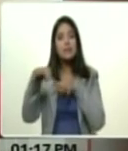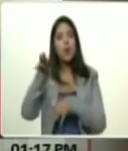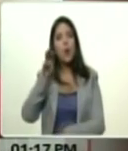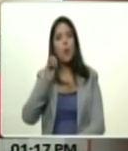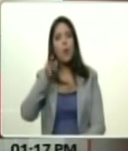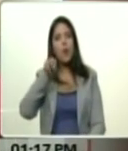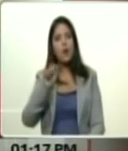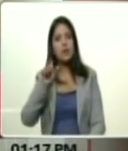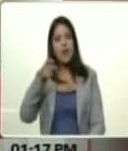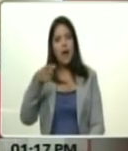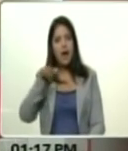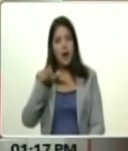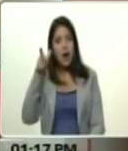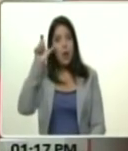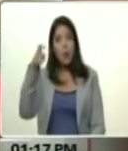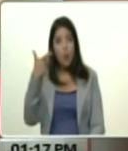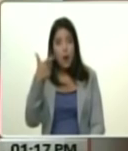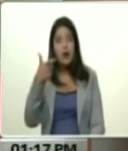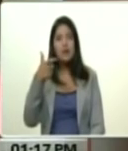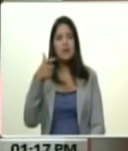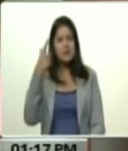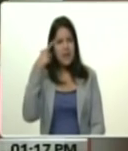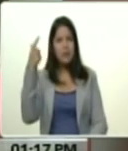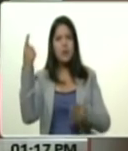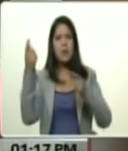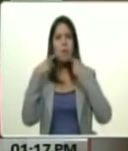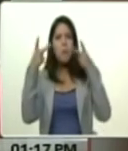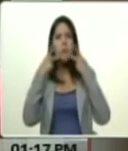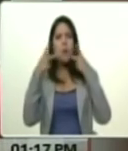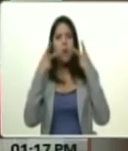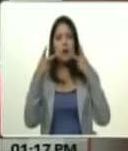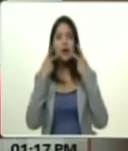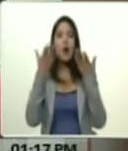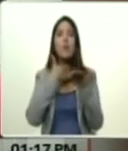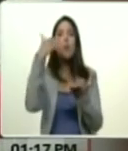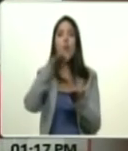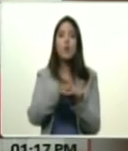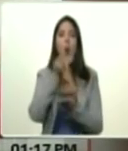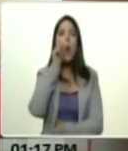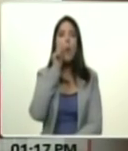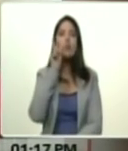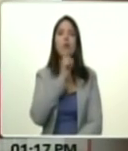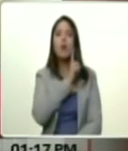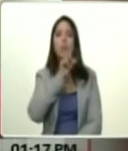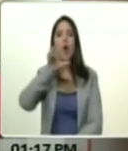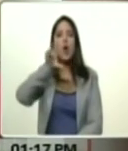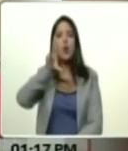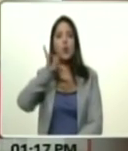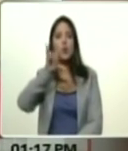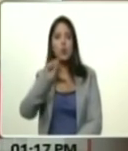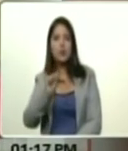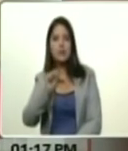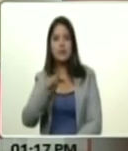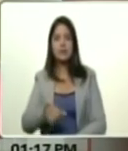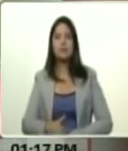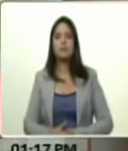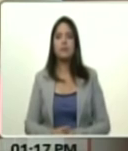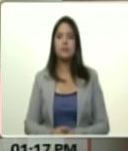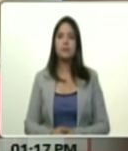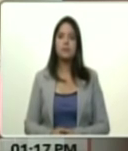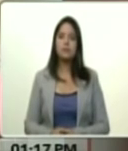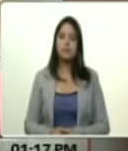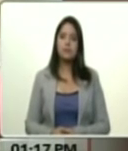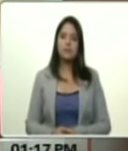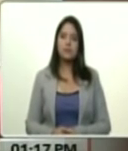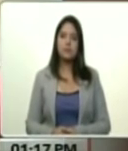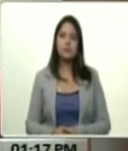evento político donde falleció el ciudadano Luis Manuel Díaz, conocido como el alias La Crema, quien